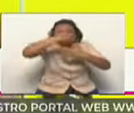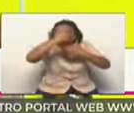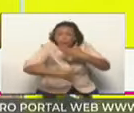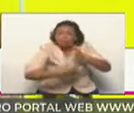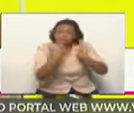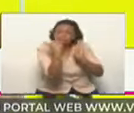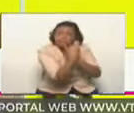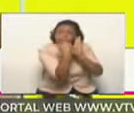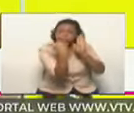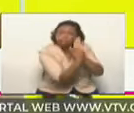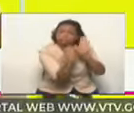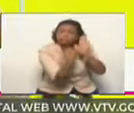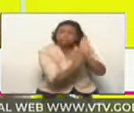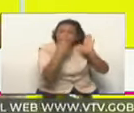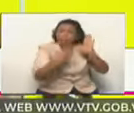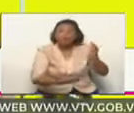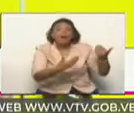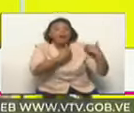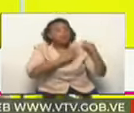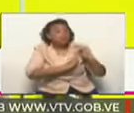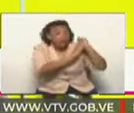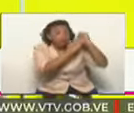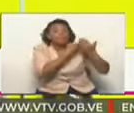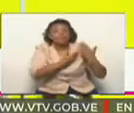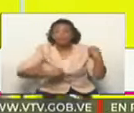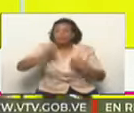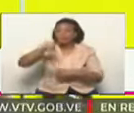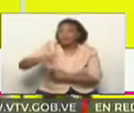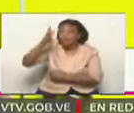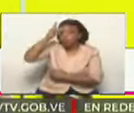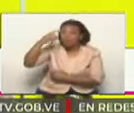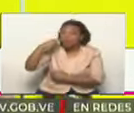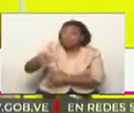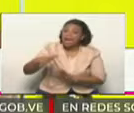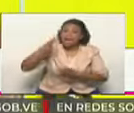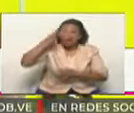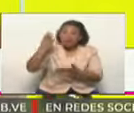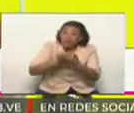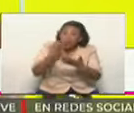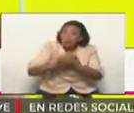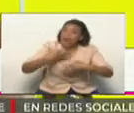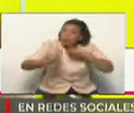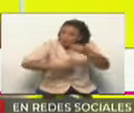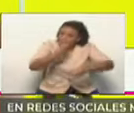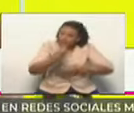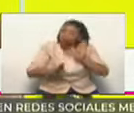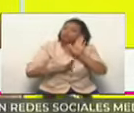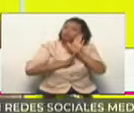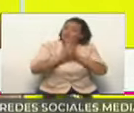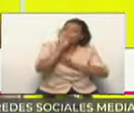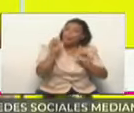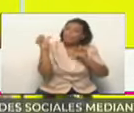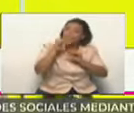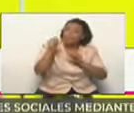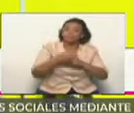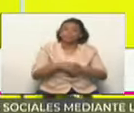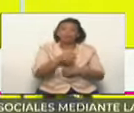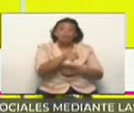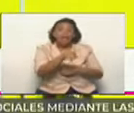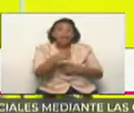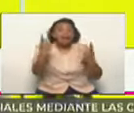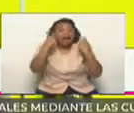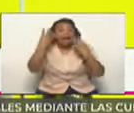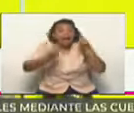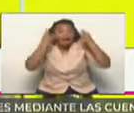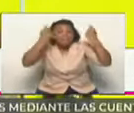recuperación económica presidido por usted, por nuestra vicepresidenta, y que ha hecho que la economía de Venezuela se estimule y continúe creciendo. La campaña de Hecho en